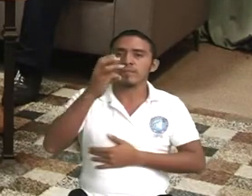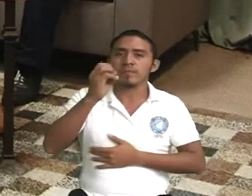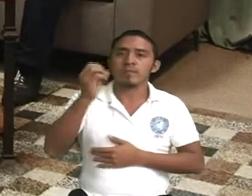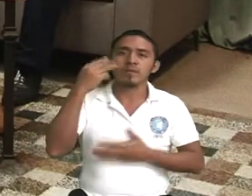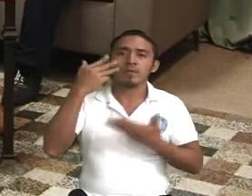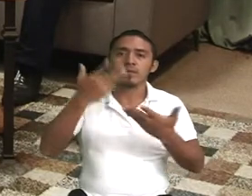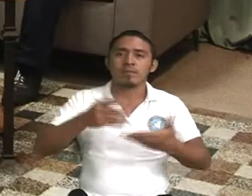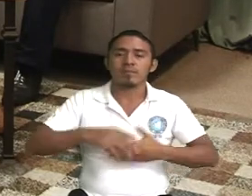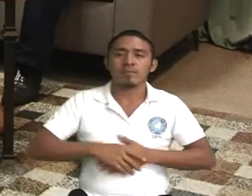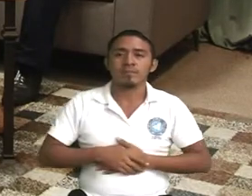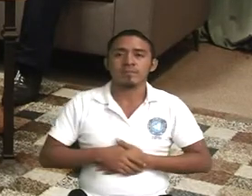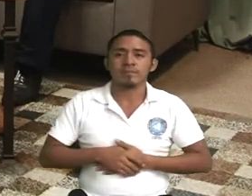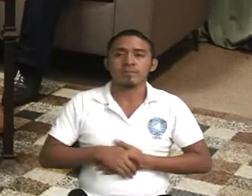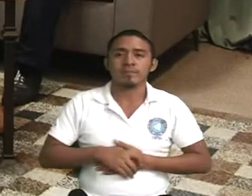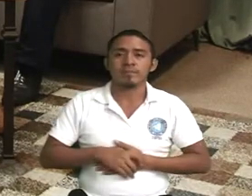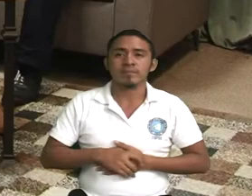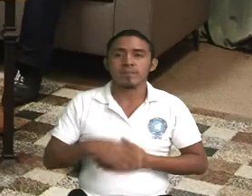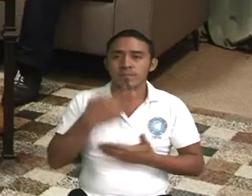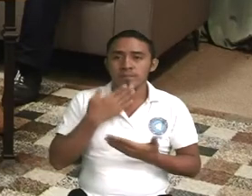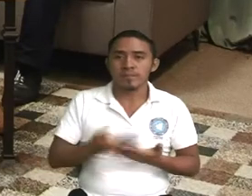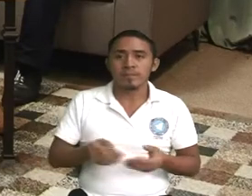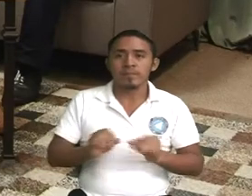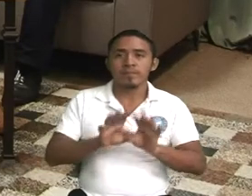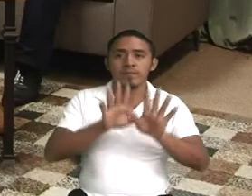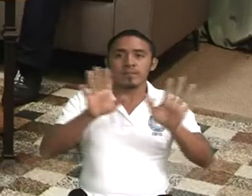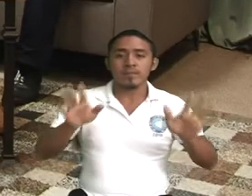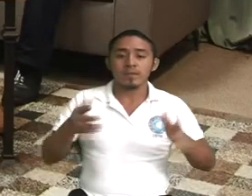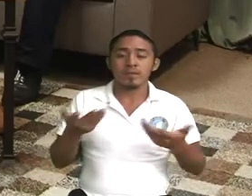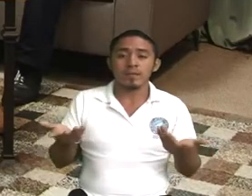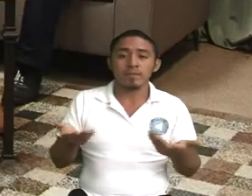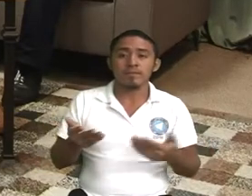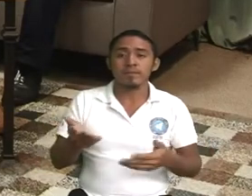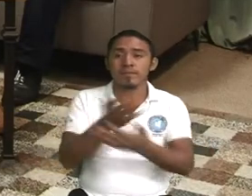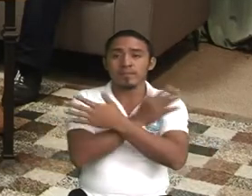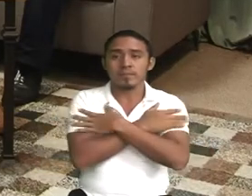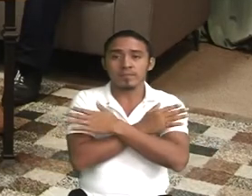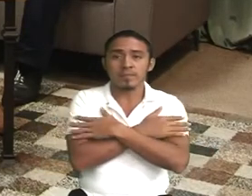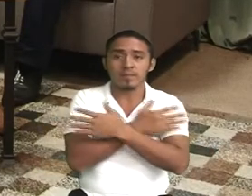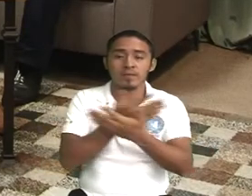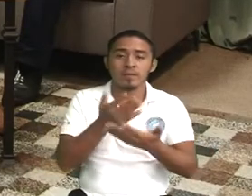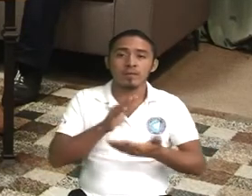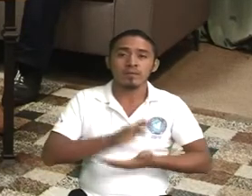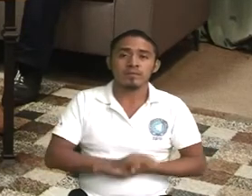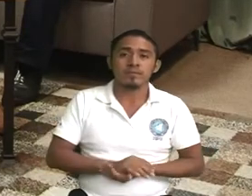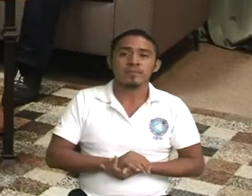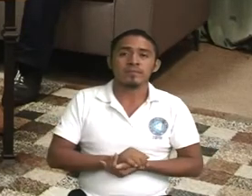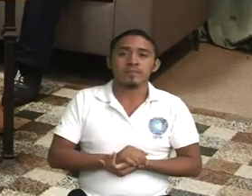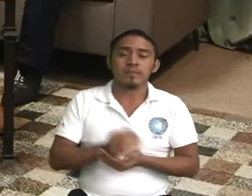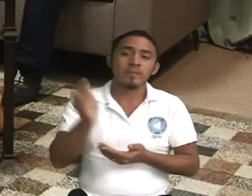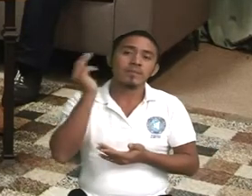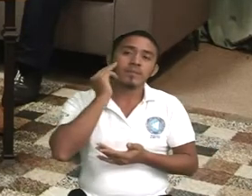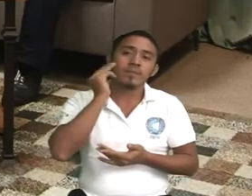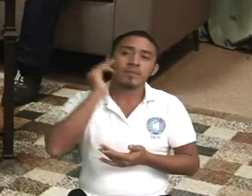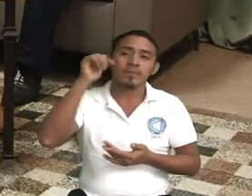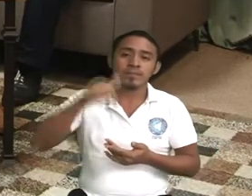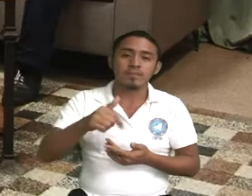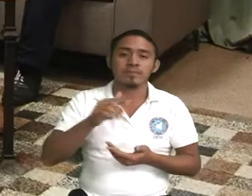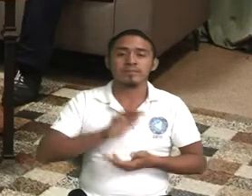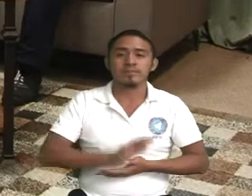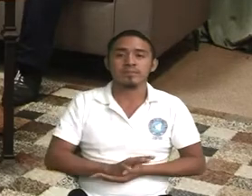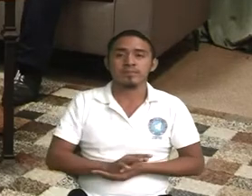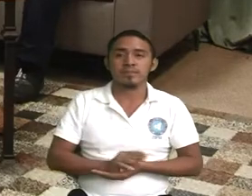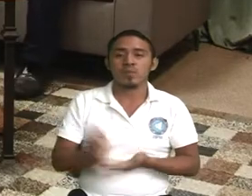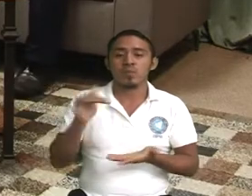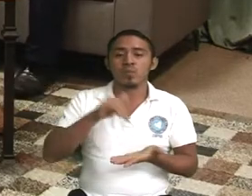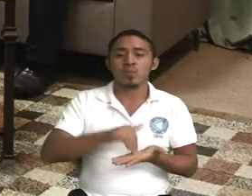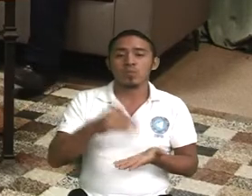Bien, buenos días. Antes que nada, saludar a todas las madres. Estamos aquí otro